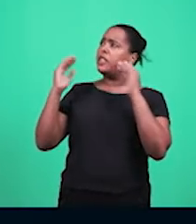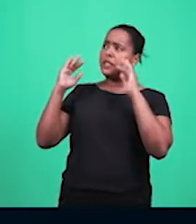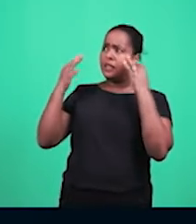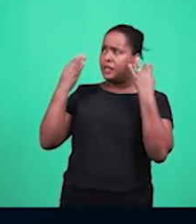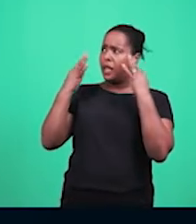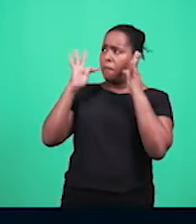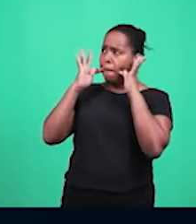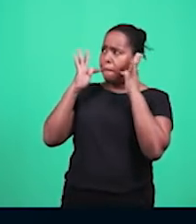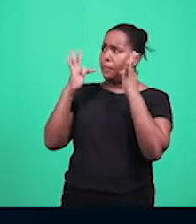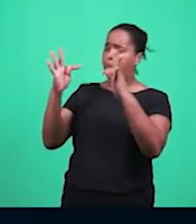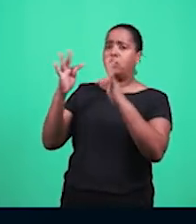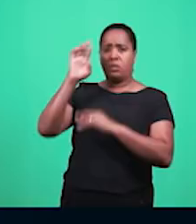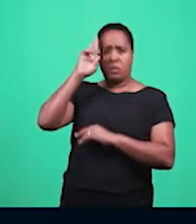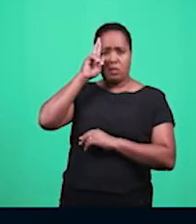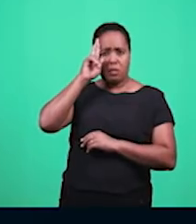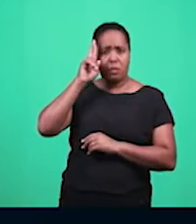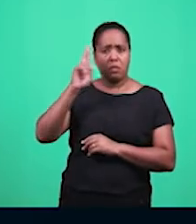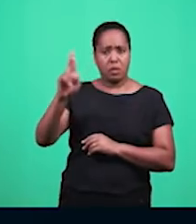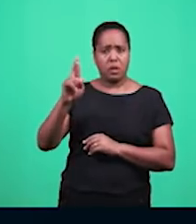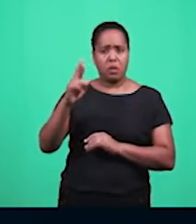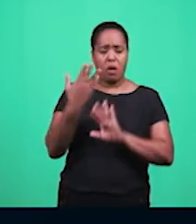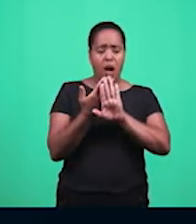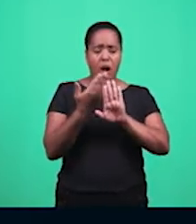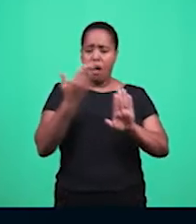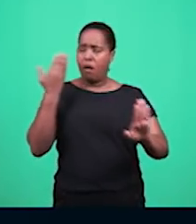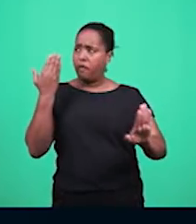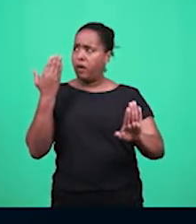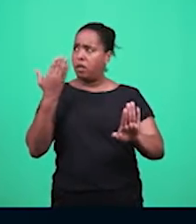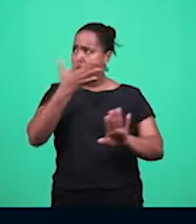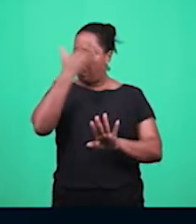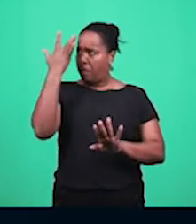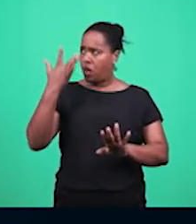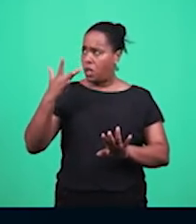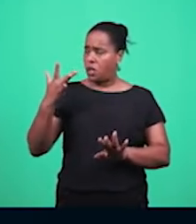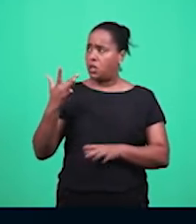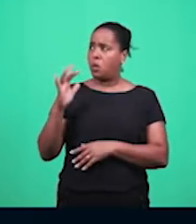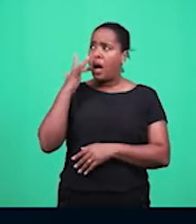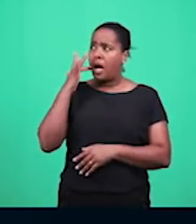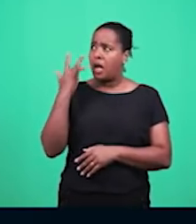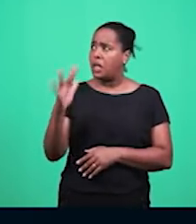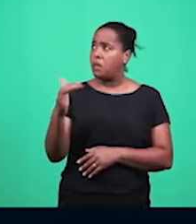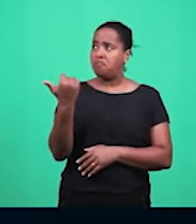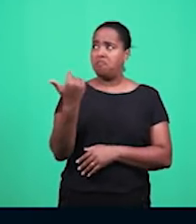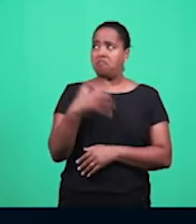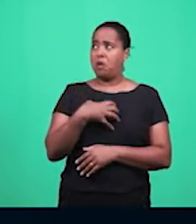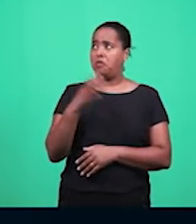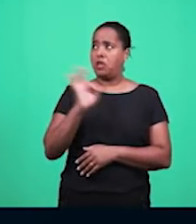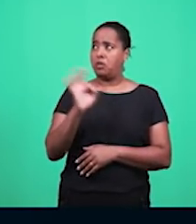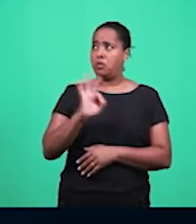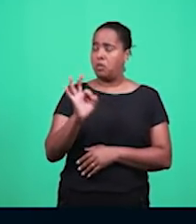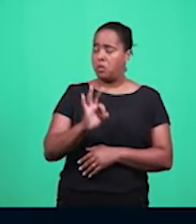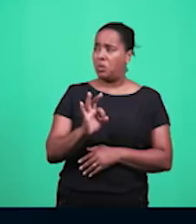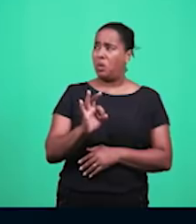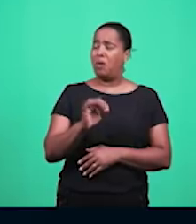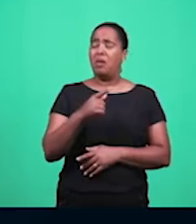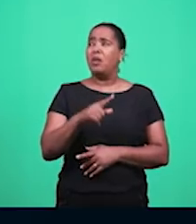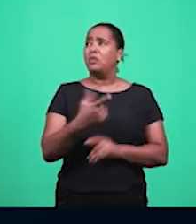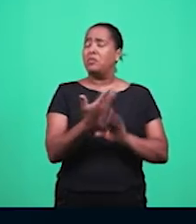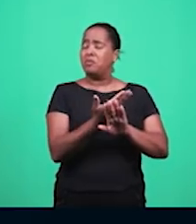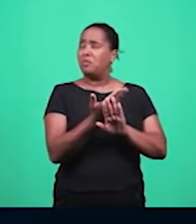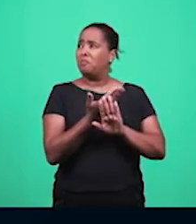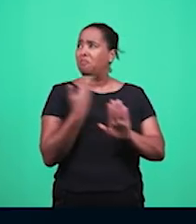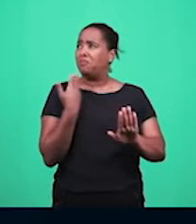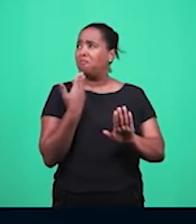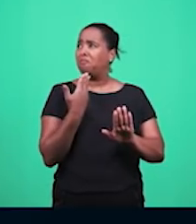que temen a tu nombre señor aparta a aquellos que no temen tu nombre y danos una bendición pedimos también el libramiento de crisis